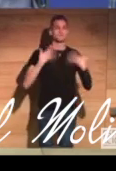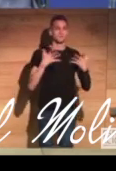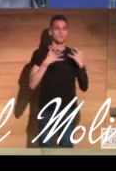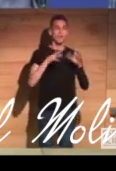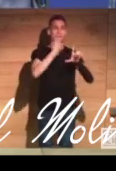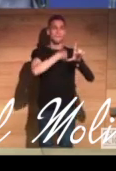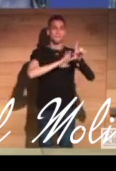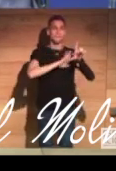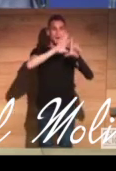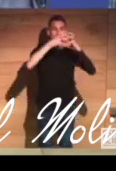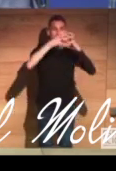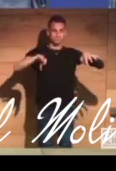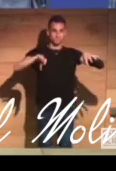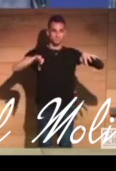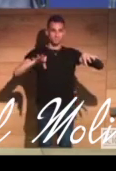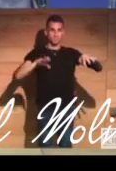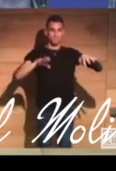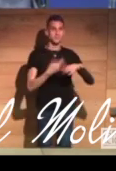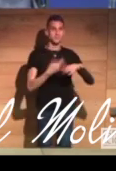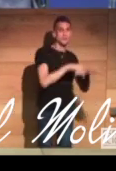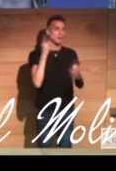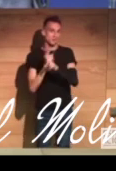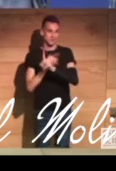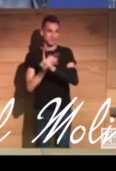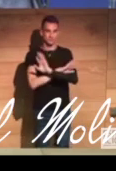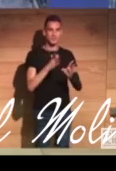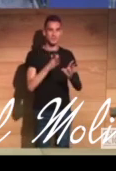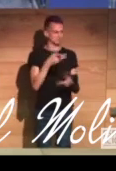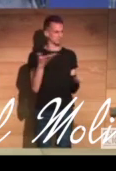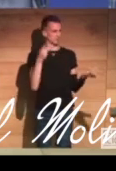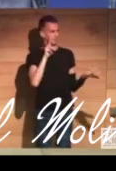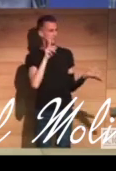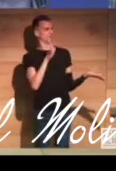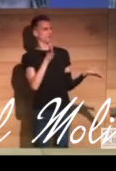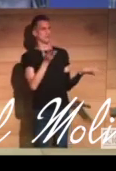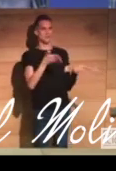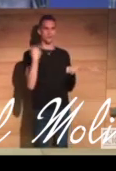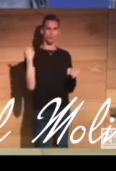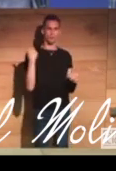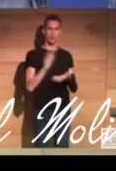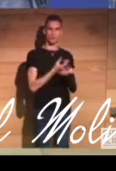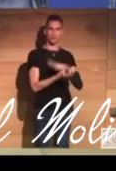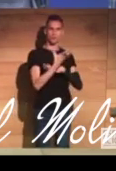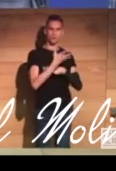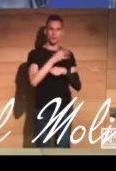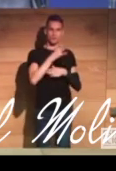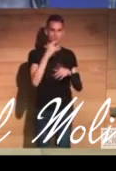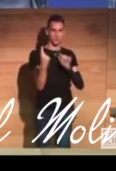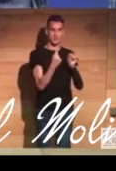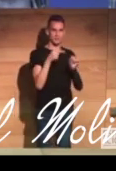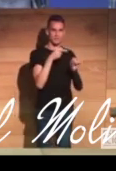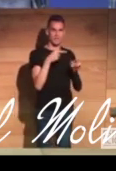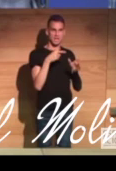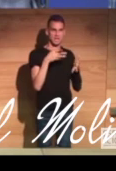dos. Dice, a favor de las desaladoras, a favor de los trasvases. Dices, ¿esto cuándo ha pasado? O sea, ¿por qué me he perdido yo el debate